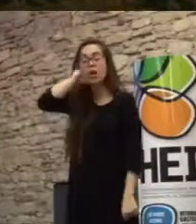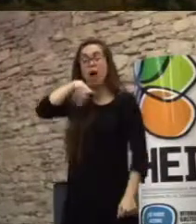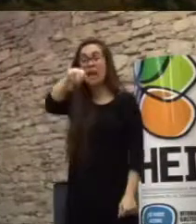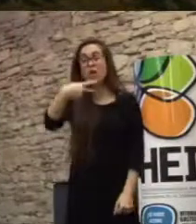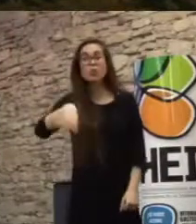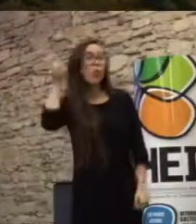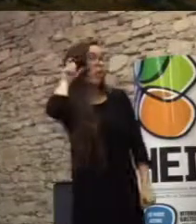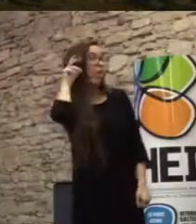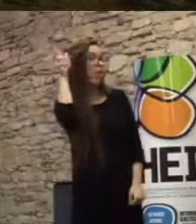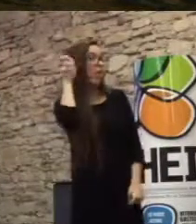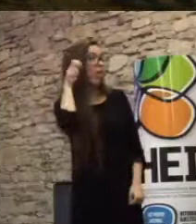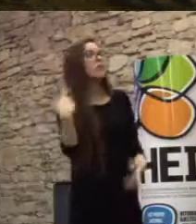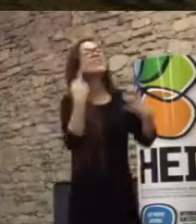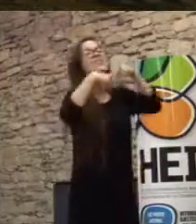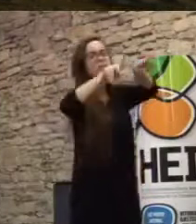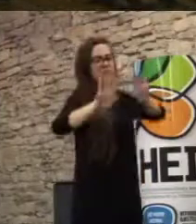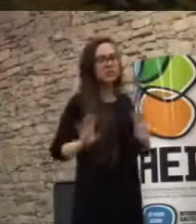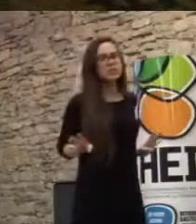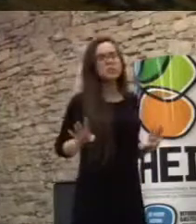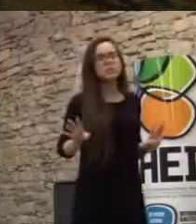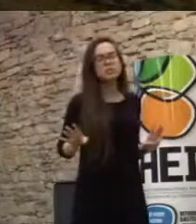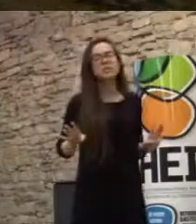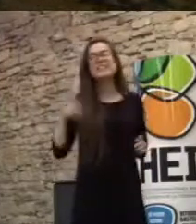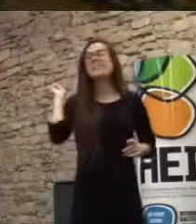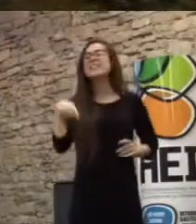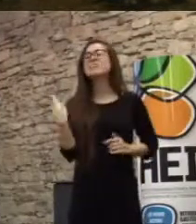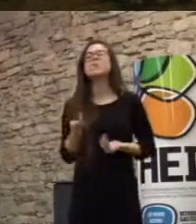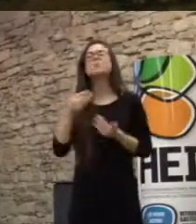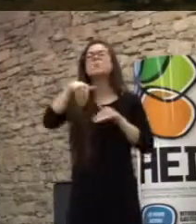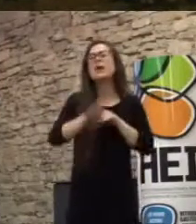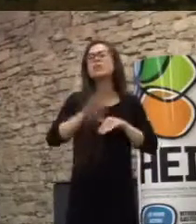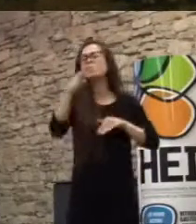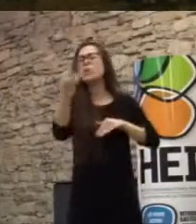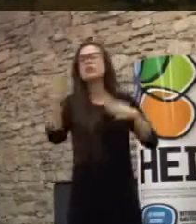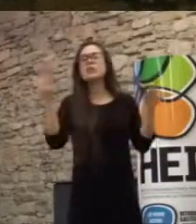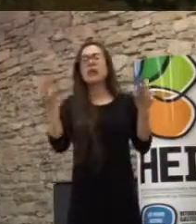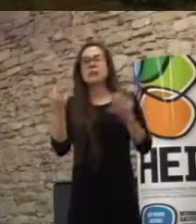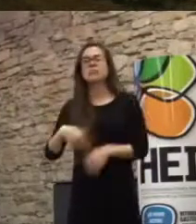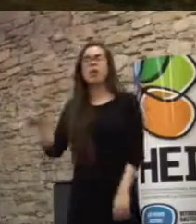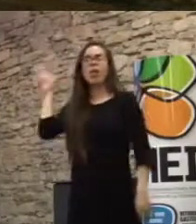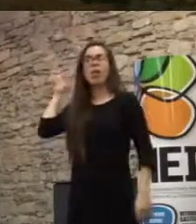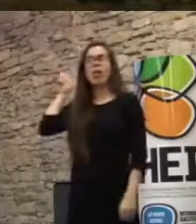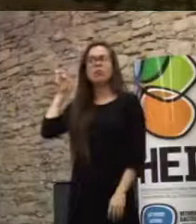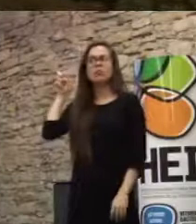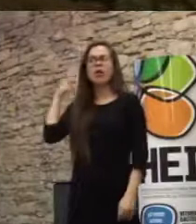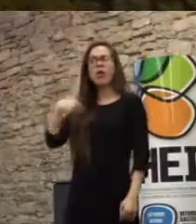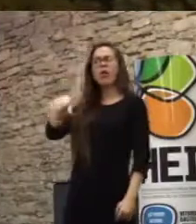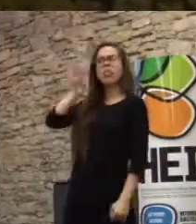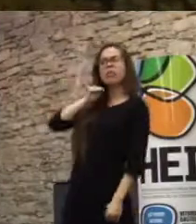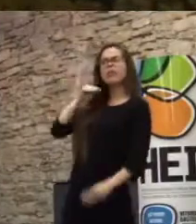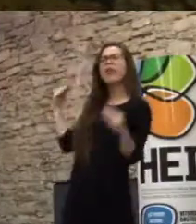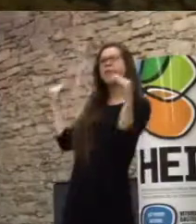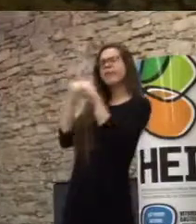ya hay una ligera diferencia y el punto 4 es de lo que entra por mi oído a lo que yo entiendo vosotros